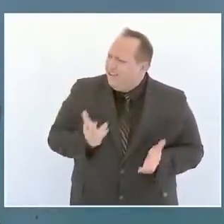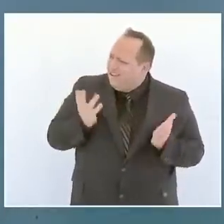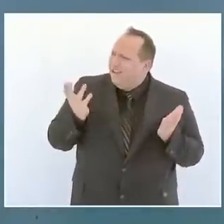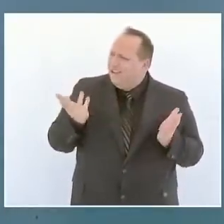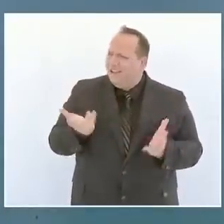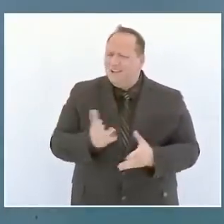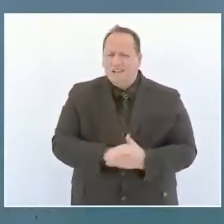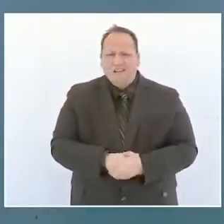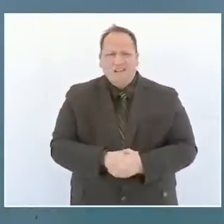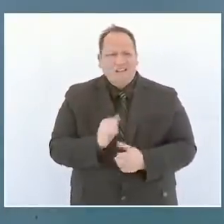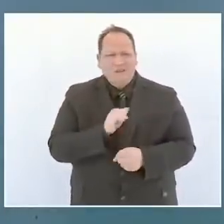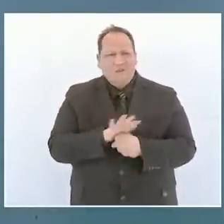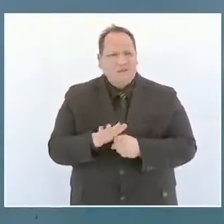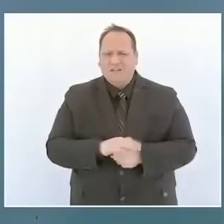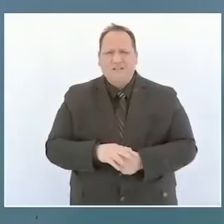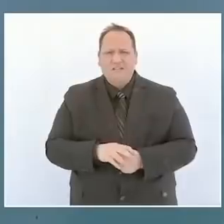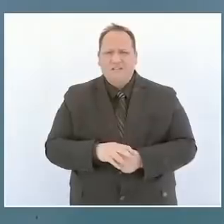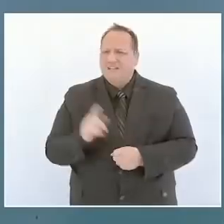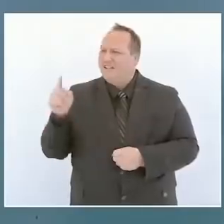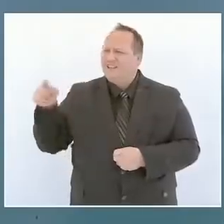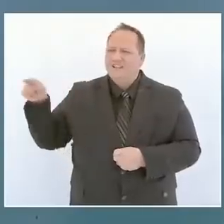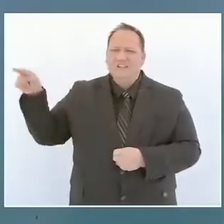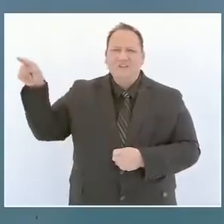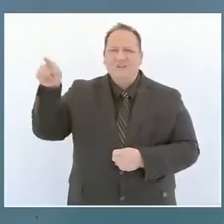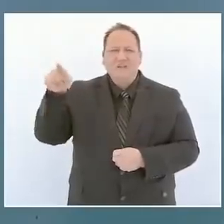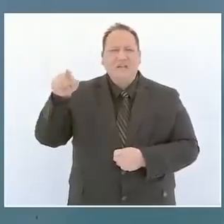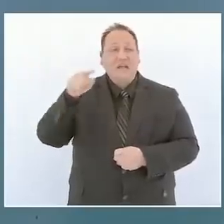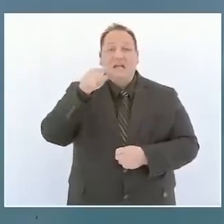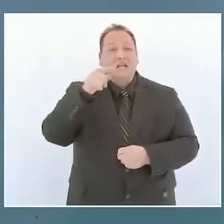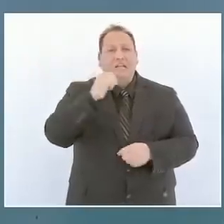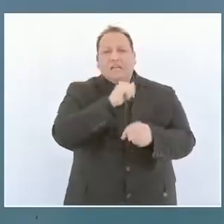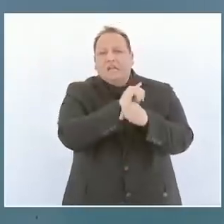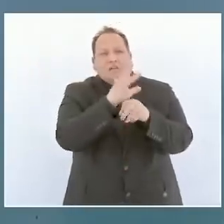porque no tienen toda la información.